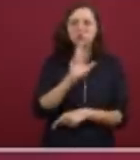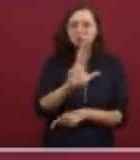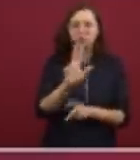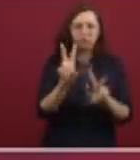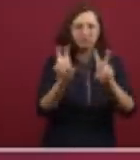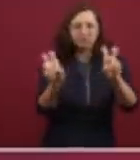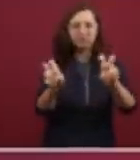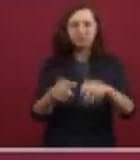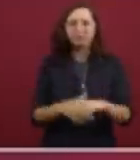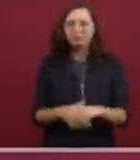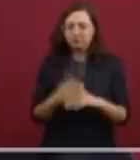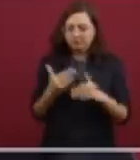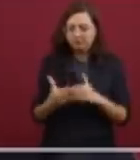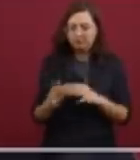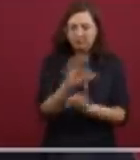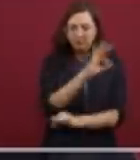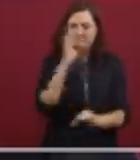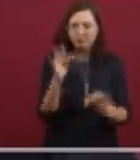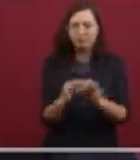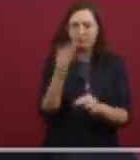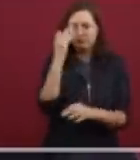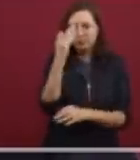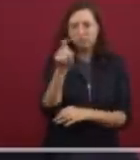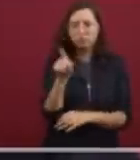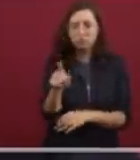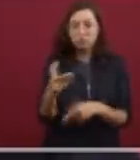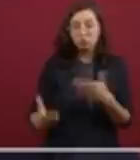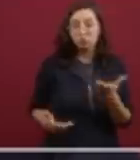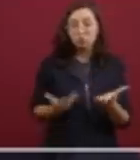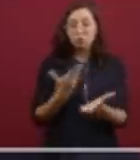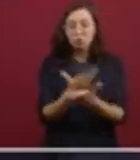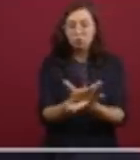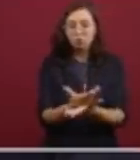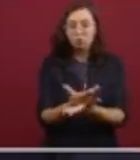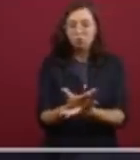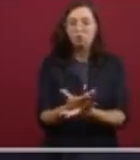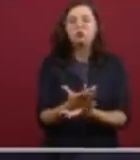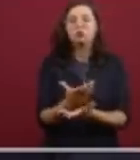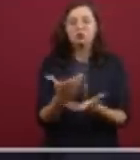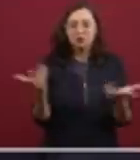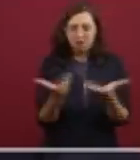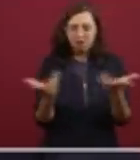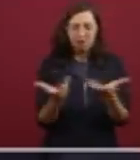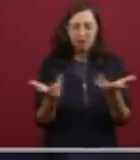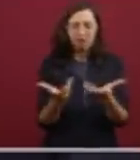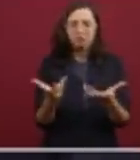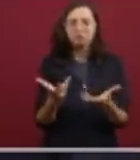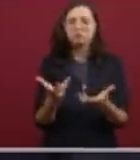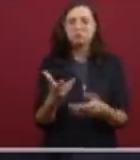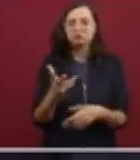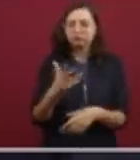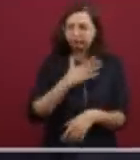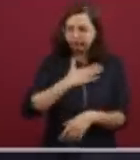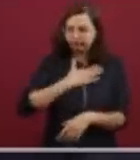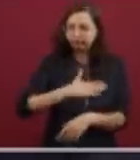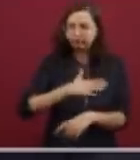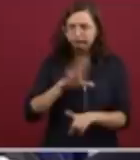en tiempo, ¿sí?, a esa petición y que se busque que haya justicia.